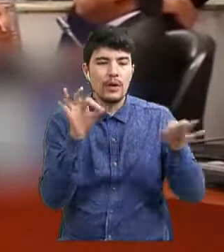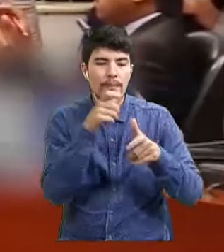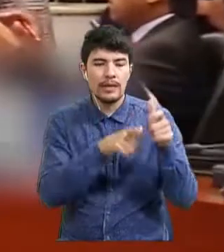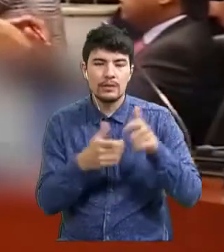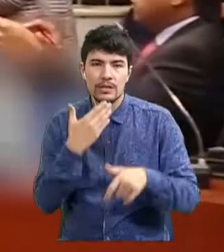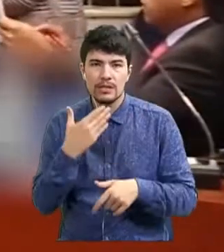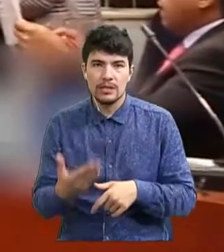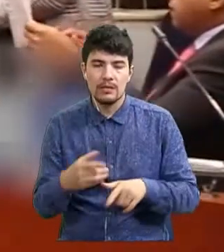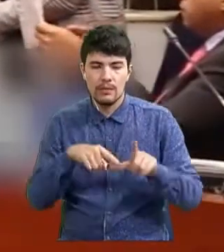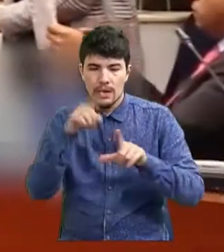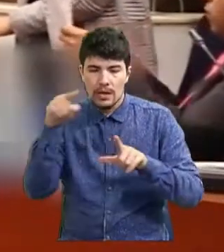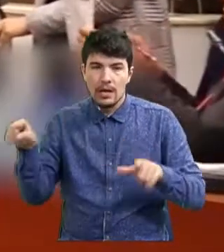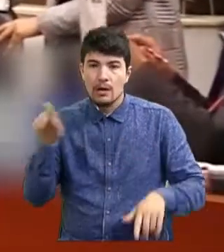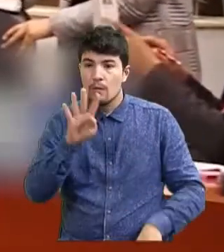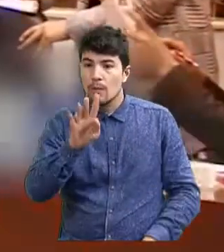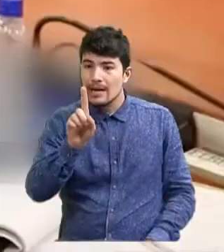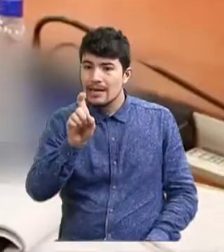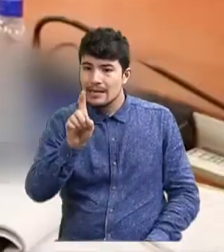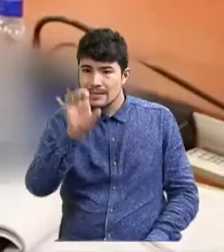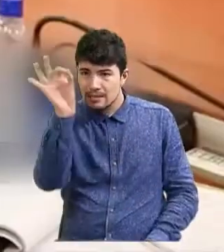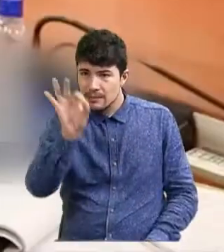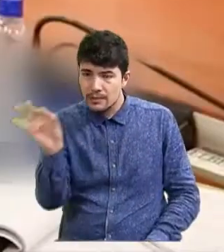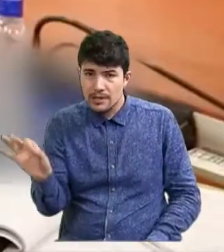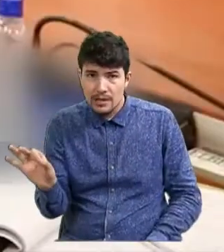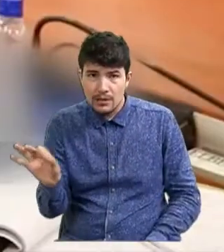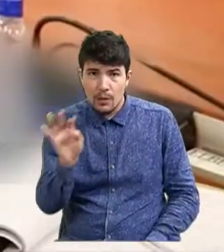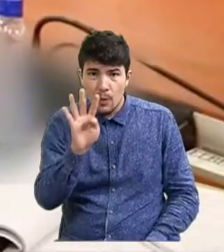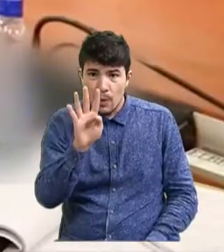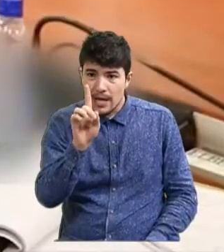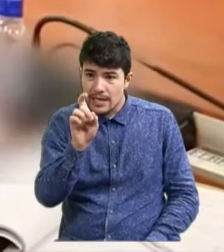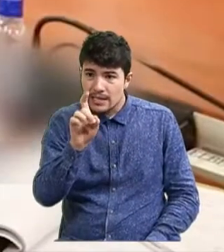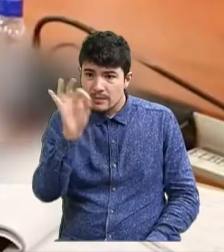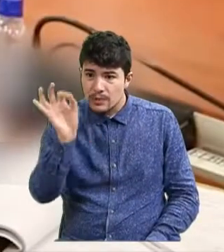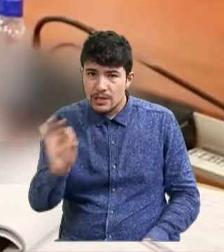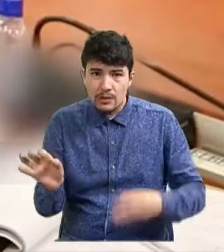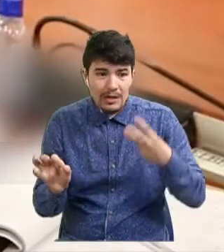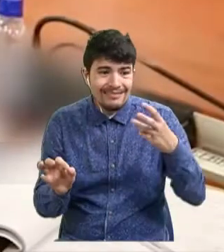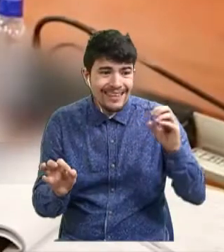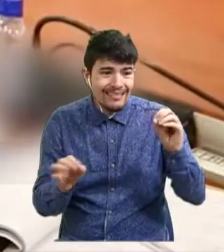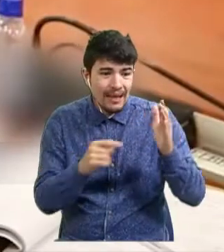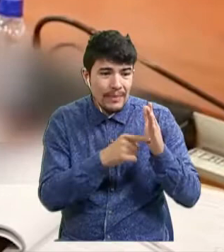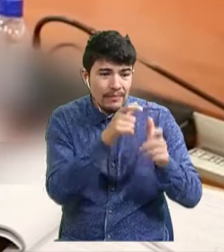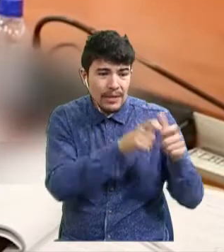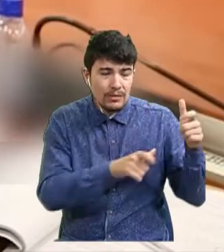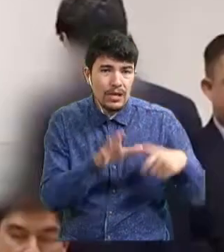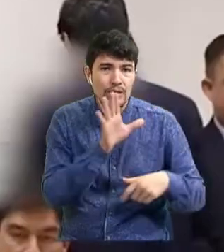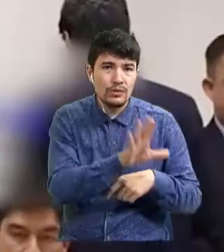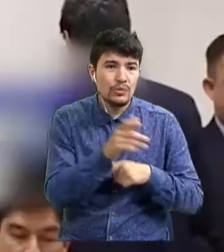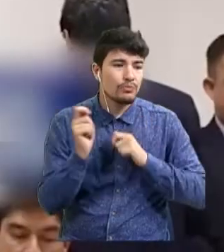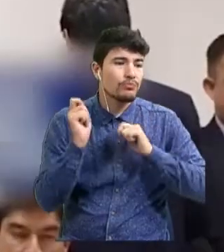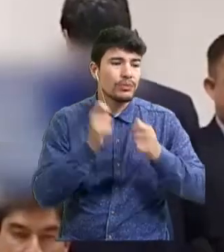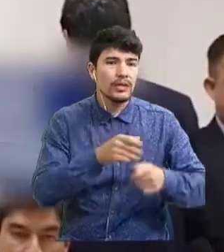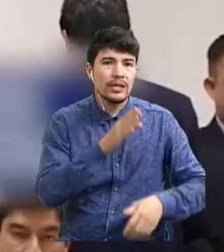saber, el 46% de los 30.000 empleados son nombrados